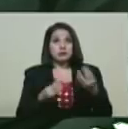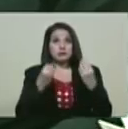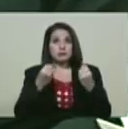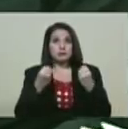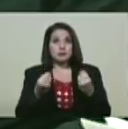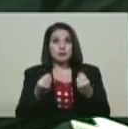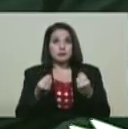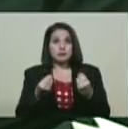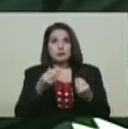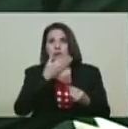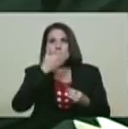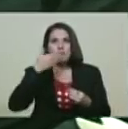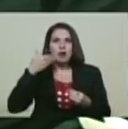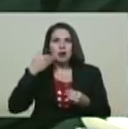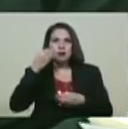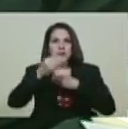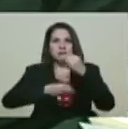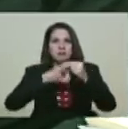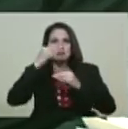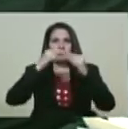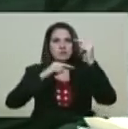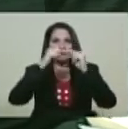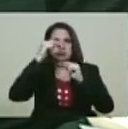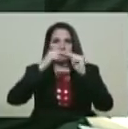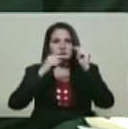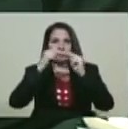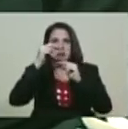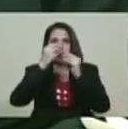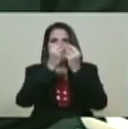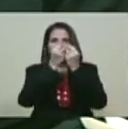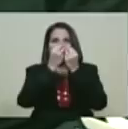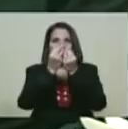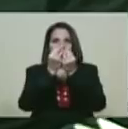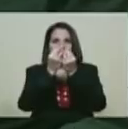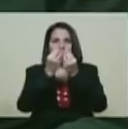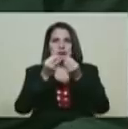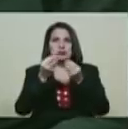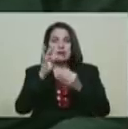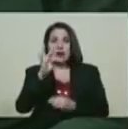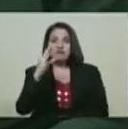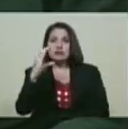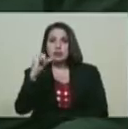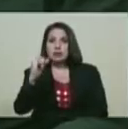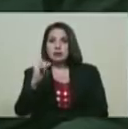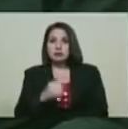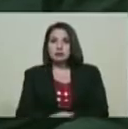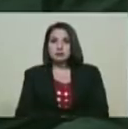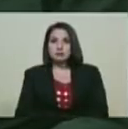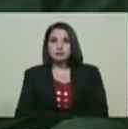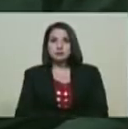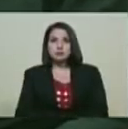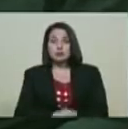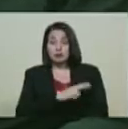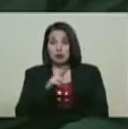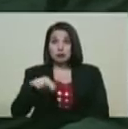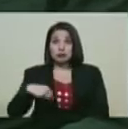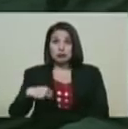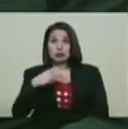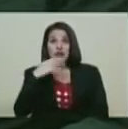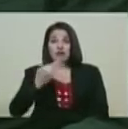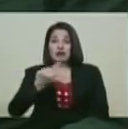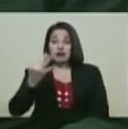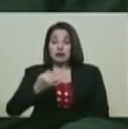la concreción y en la construcción y en la inversión que viene del FCI. Es para nosotros, presidente, de verdad, un